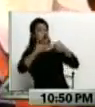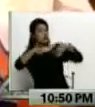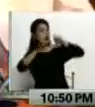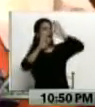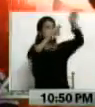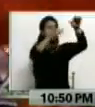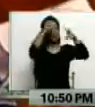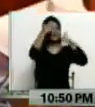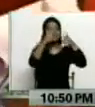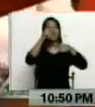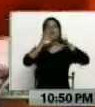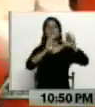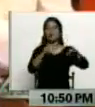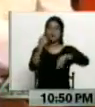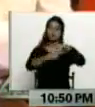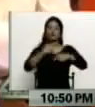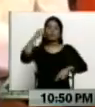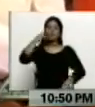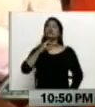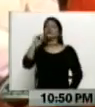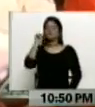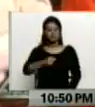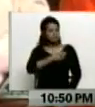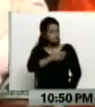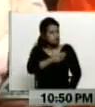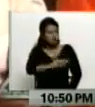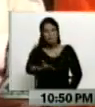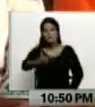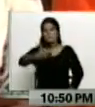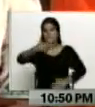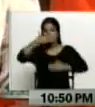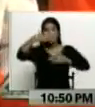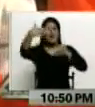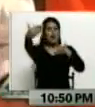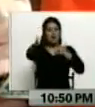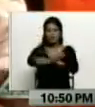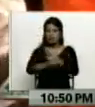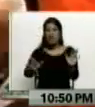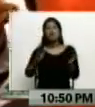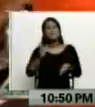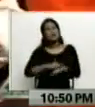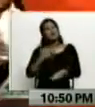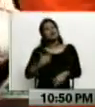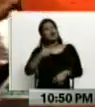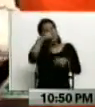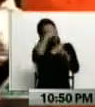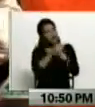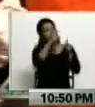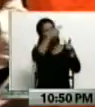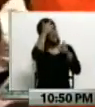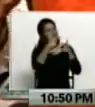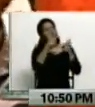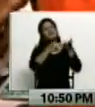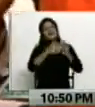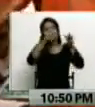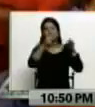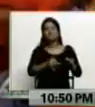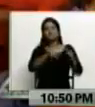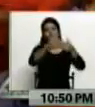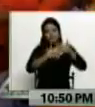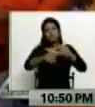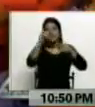de mayo que nosotros nos la jugamos con Chávez y con la revolución bolivariana durante toda nuestra vida porque creemos en él un